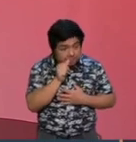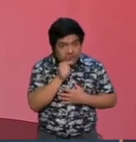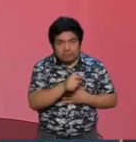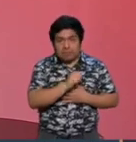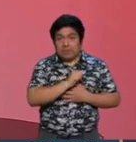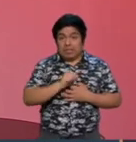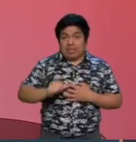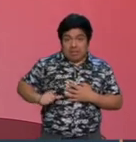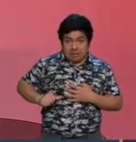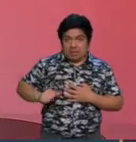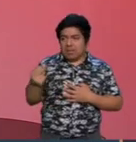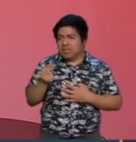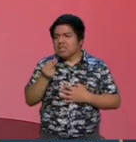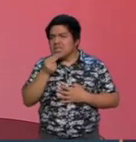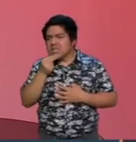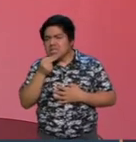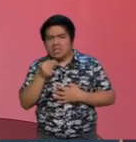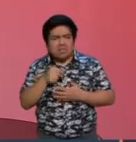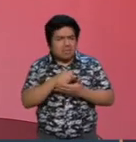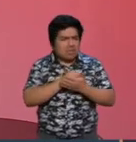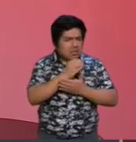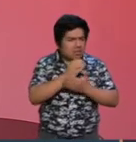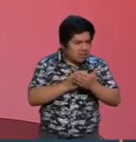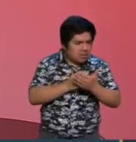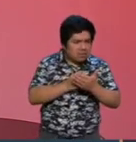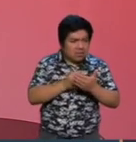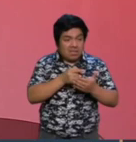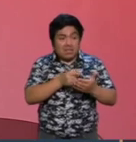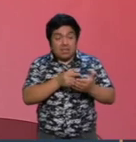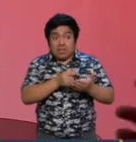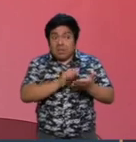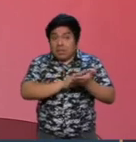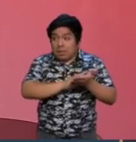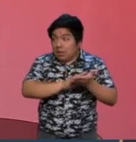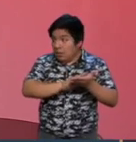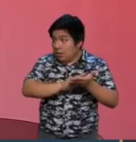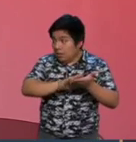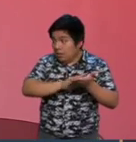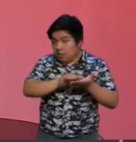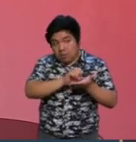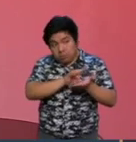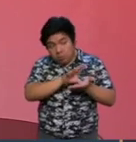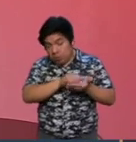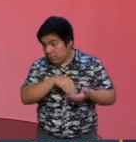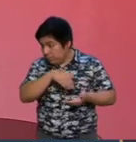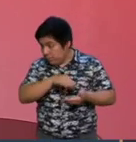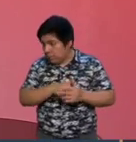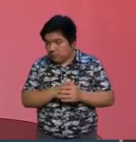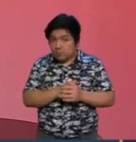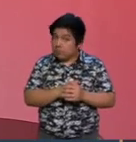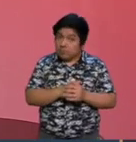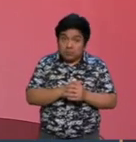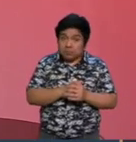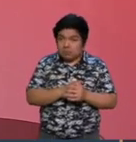propia alcaldía es quien tiene que contratar policía, me parece que es un modelo que debemos erradicar de la ciudad. Ok. La ciudad tiene Todas las un mando... alcaldías